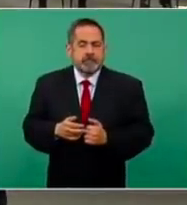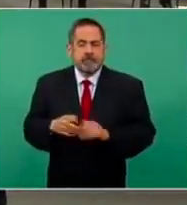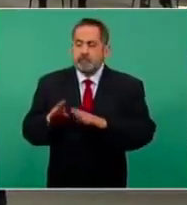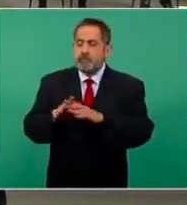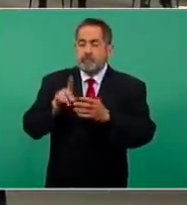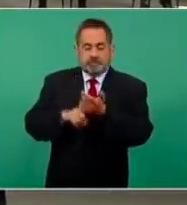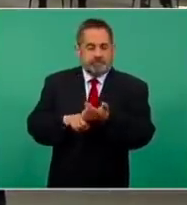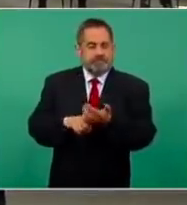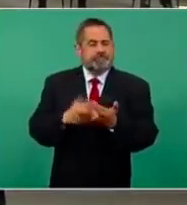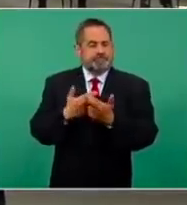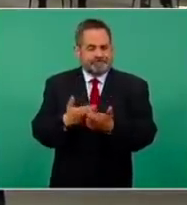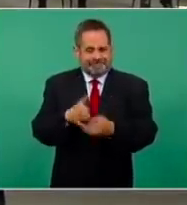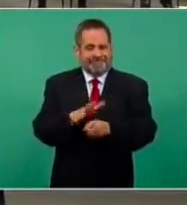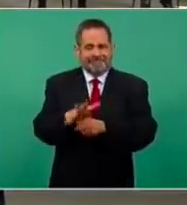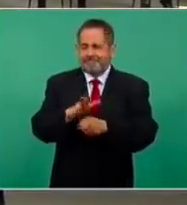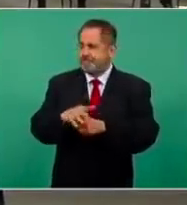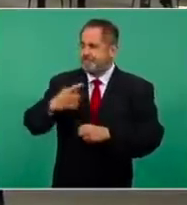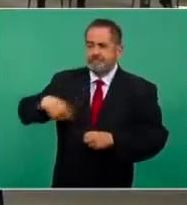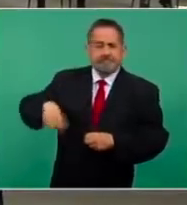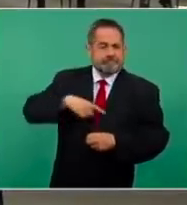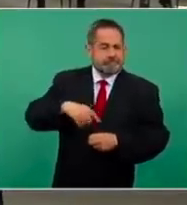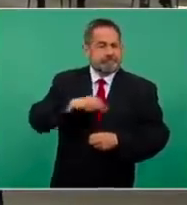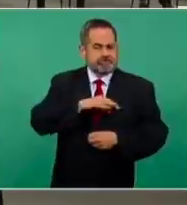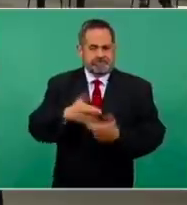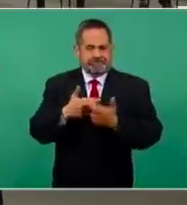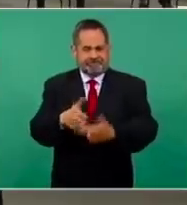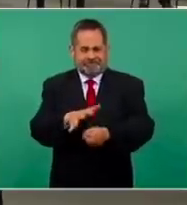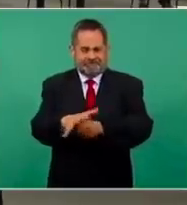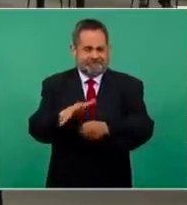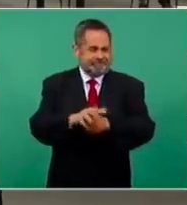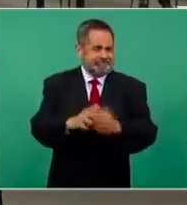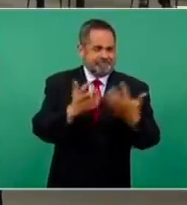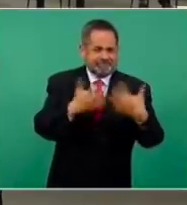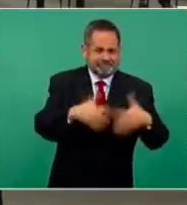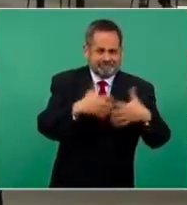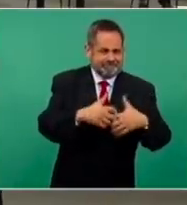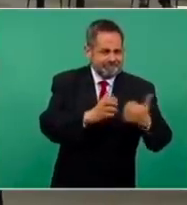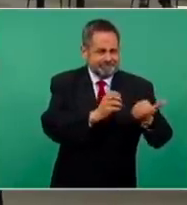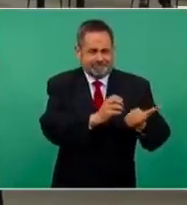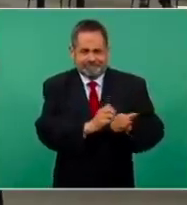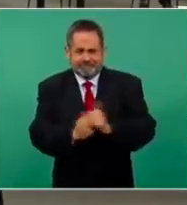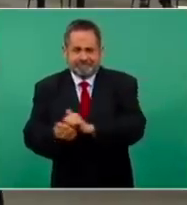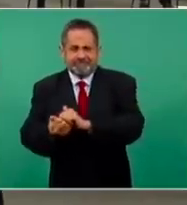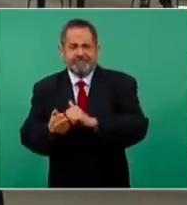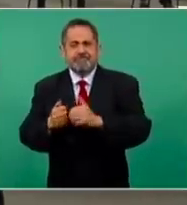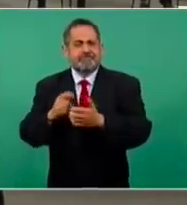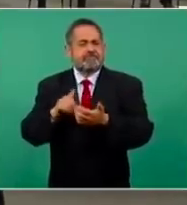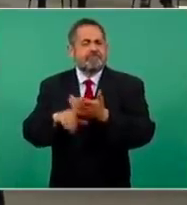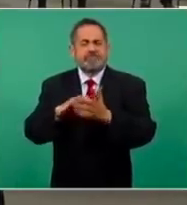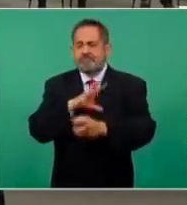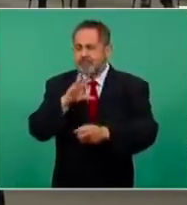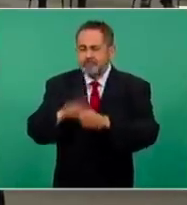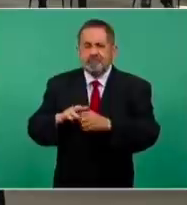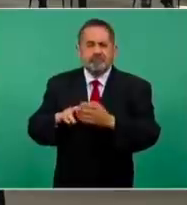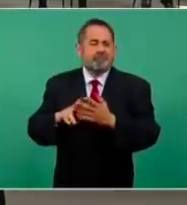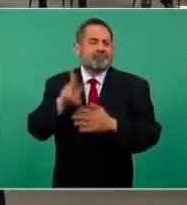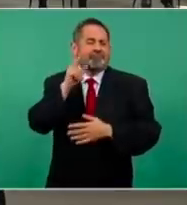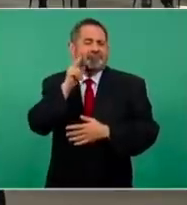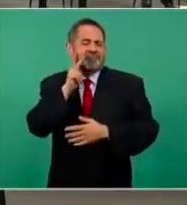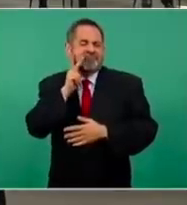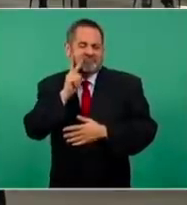tener más capacidad para procesar el petróleo crudo, la materia